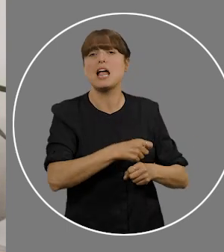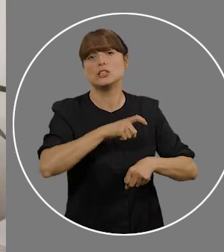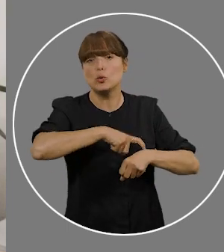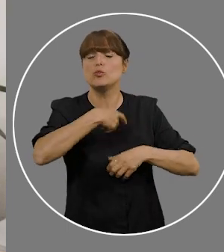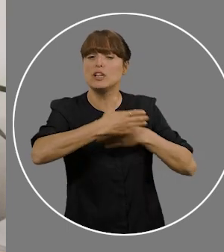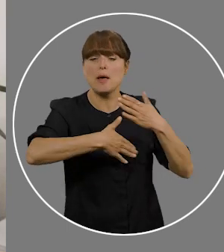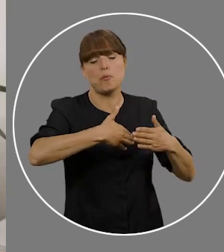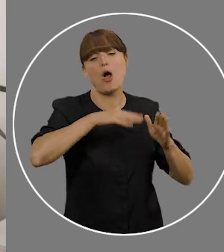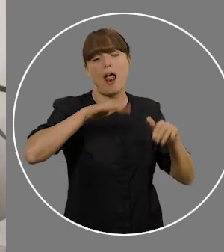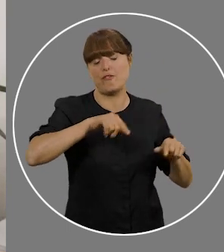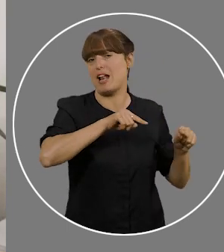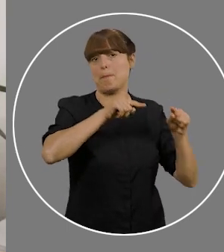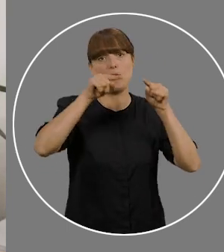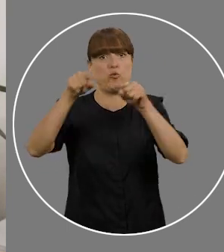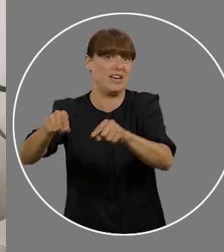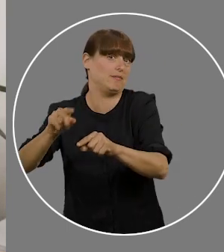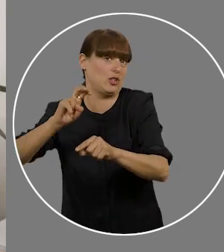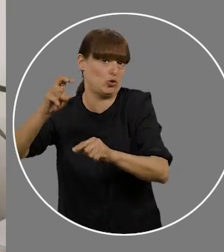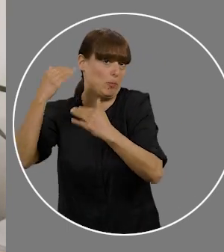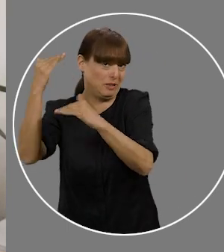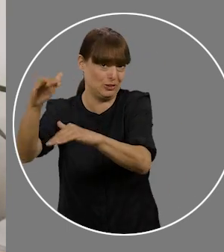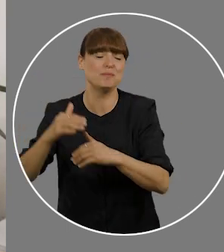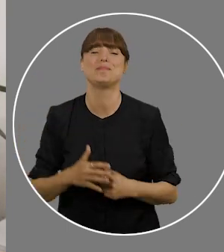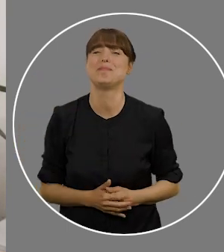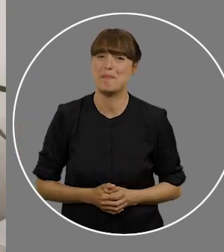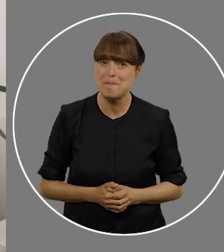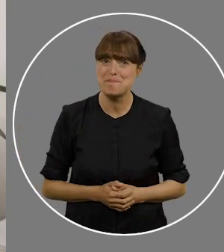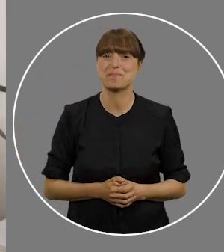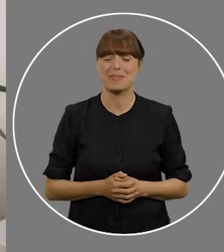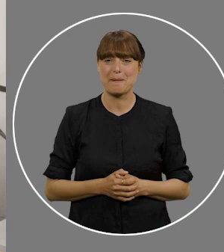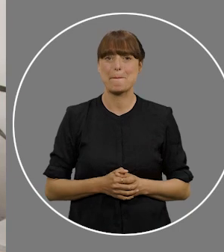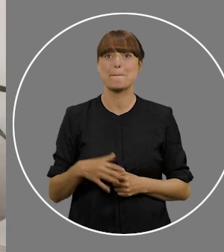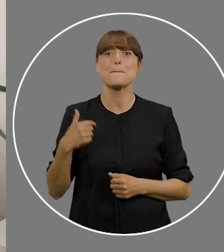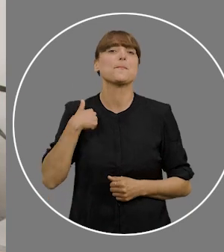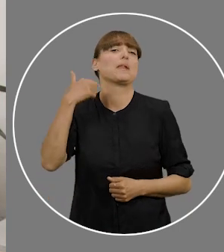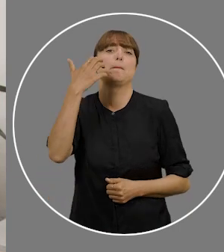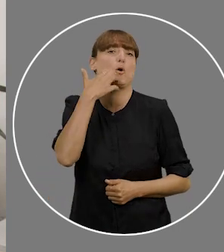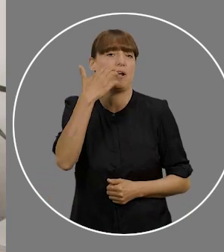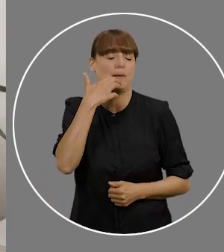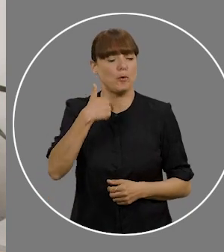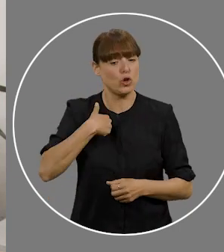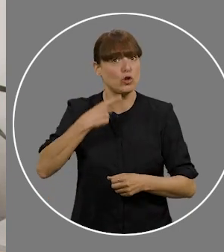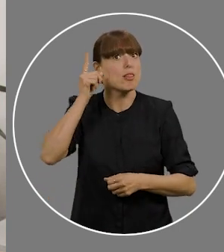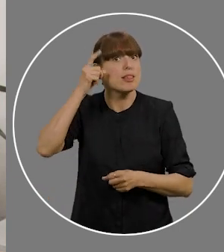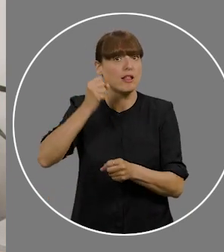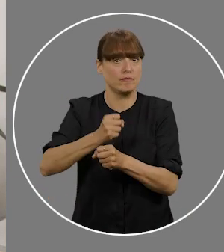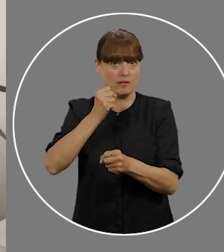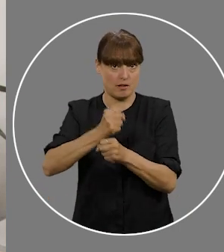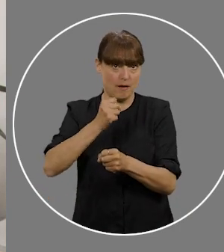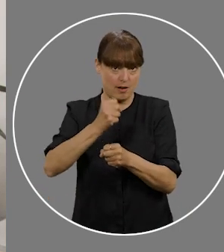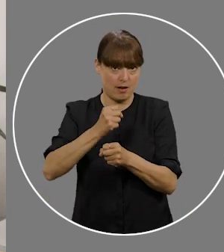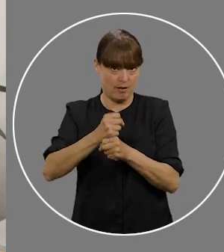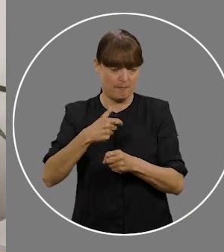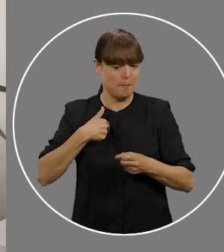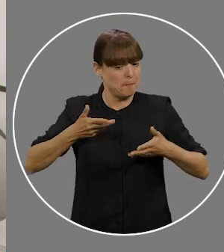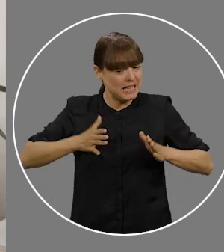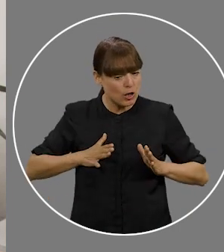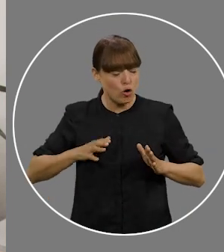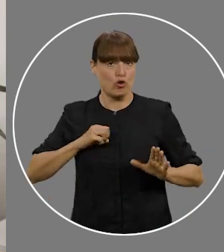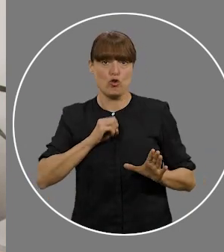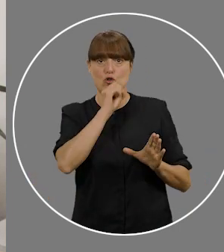irme allí. Pues el agua, cuando yo tenía que trabajar, llevaba a mi hijo a casa de mi